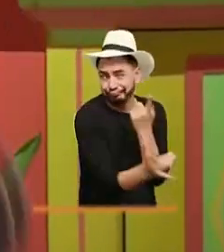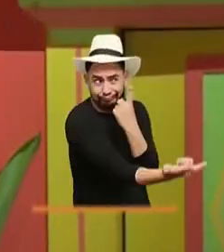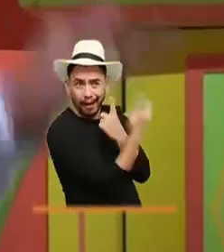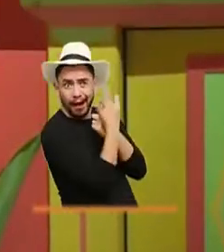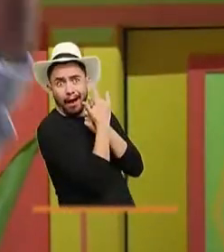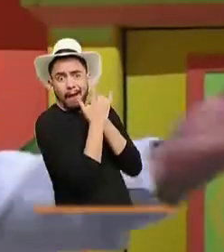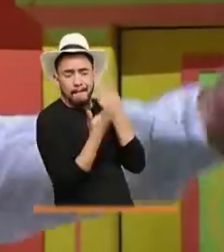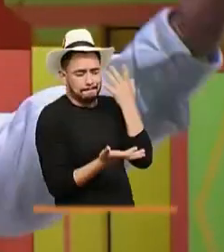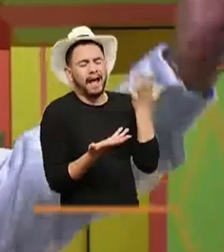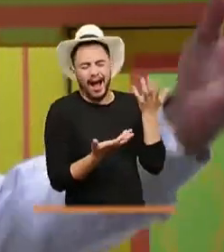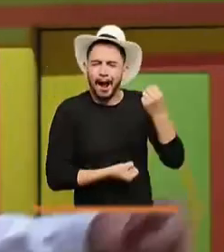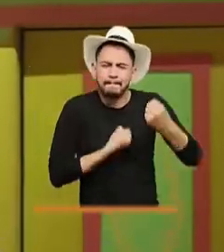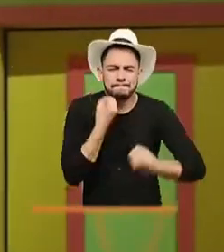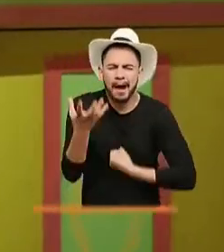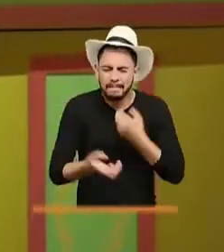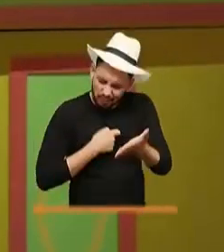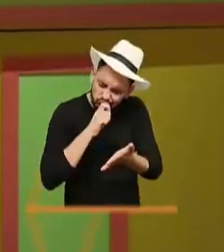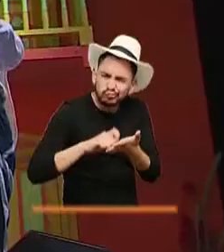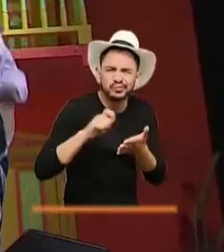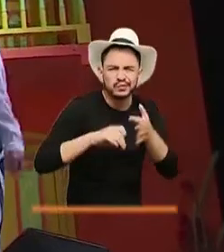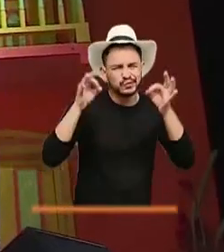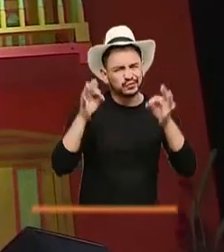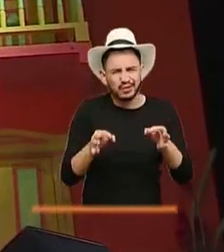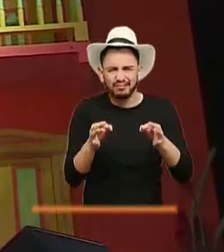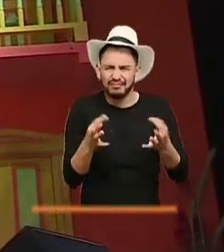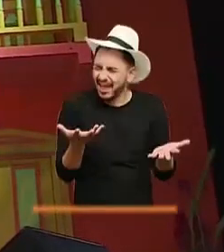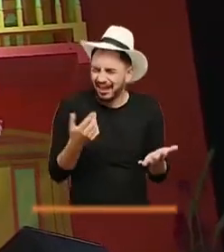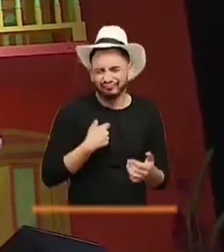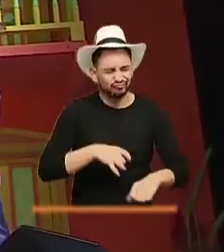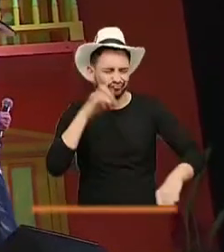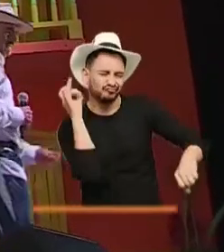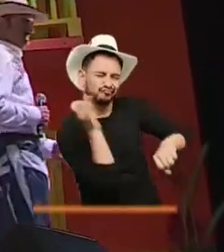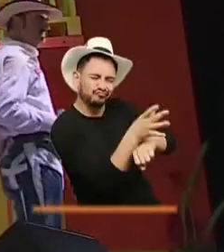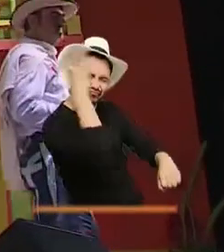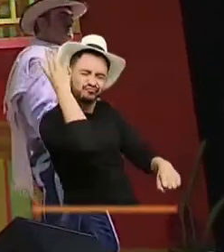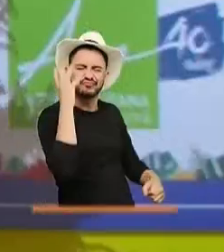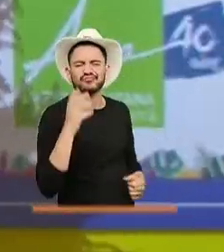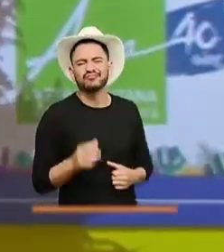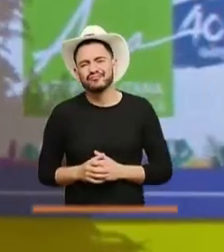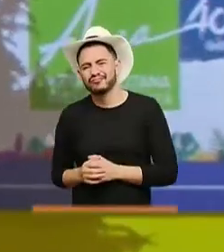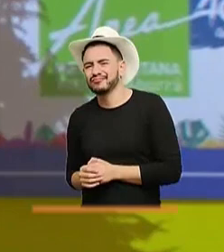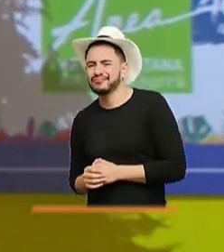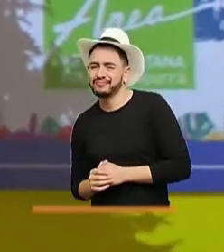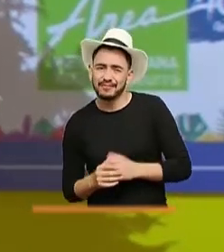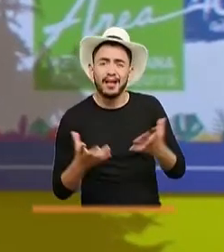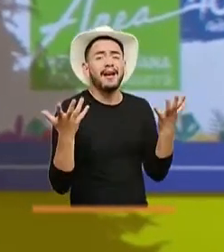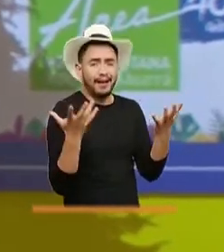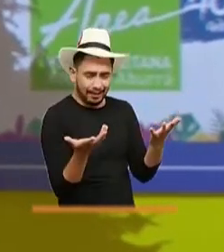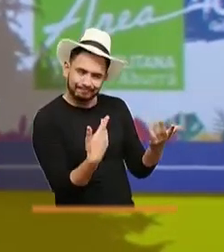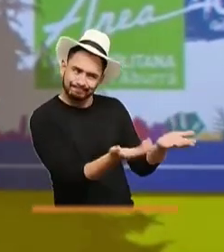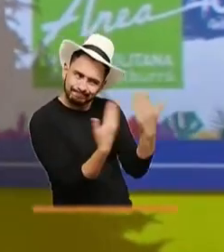nueva de la cartilla de Coquito. Y yo la voy a